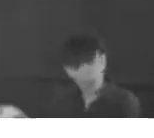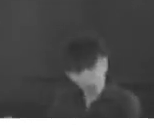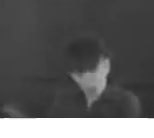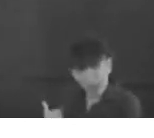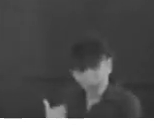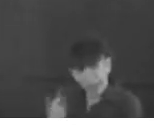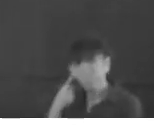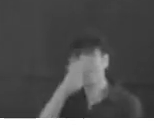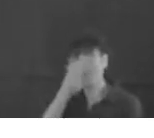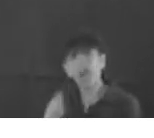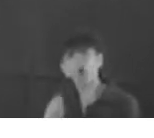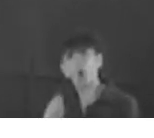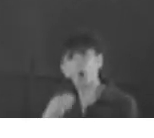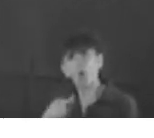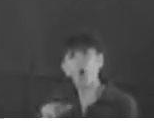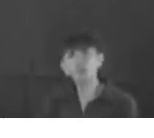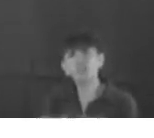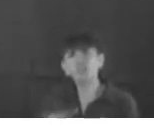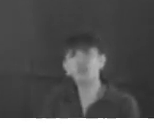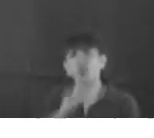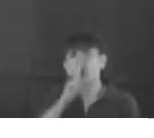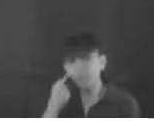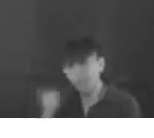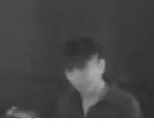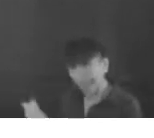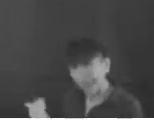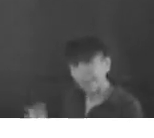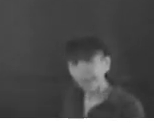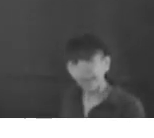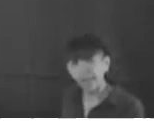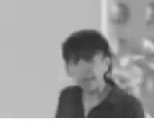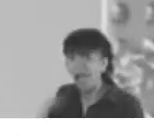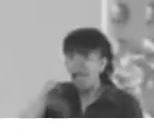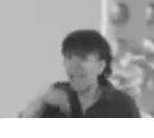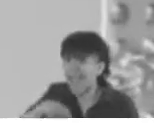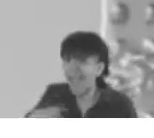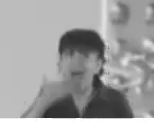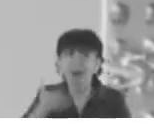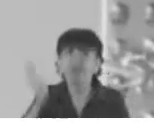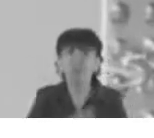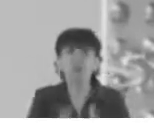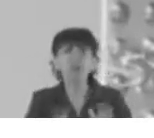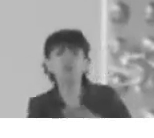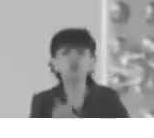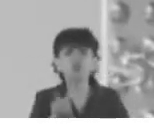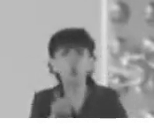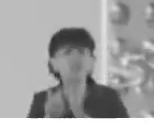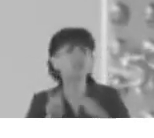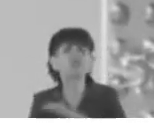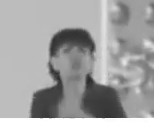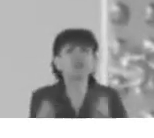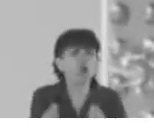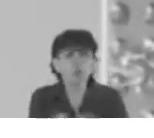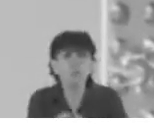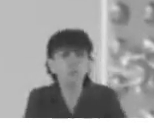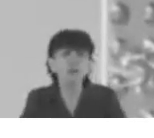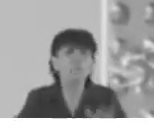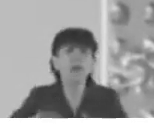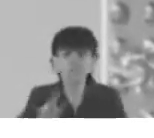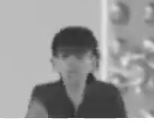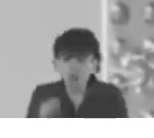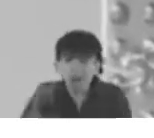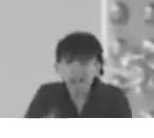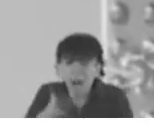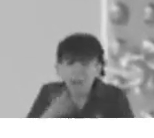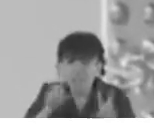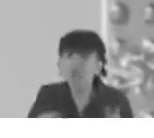proteger al elegido. El elegido es Axel Kicillof, un Axel Kicillof que la provincia de Buenos Aires iba a ser, pese a este